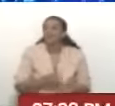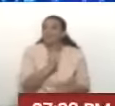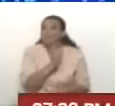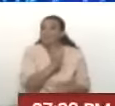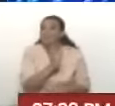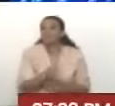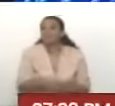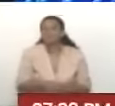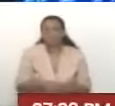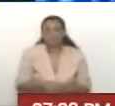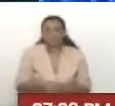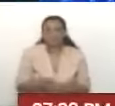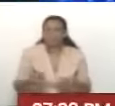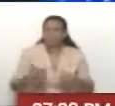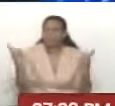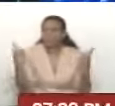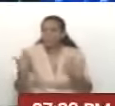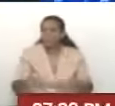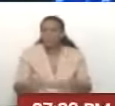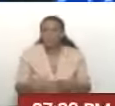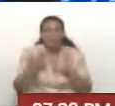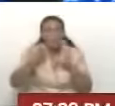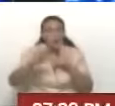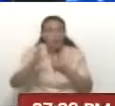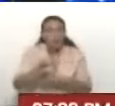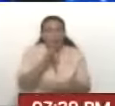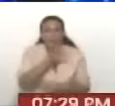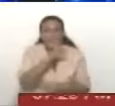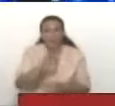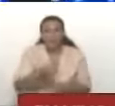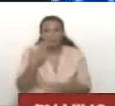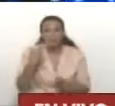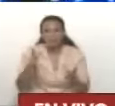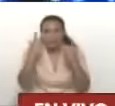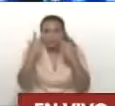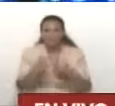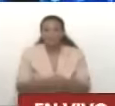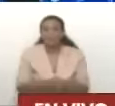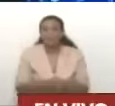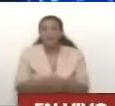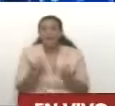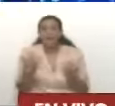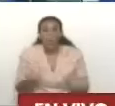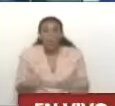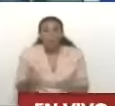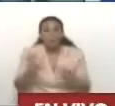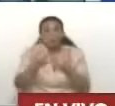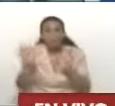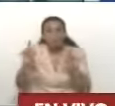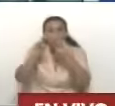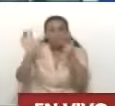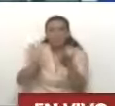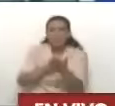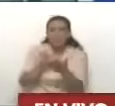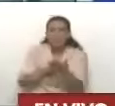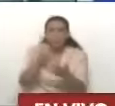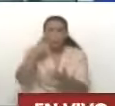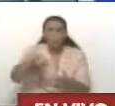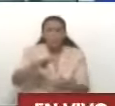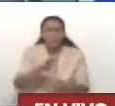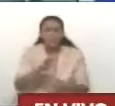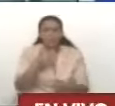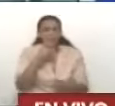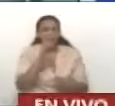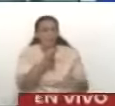¡Pregúntame! Bueno, rompimos el hielo, como que dice. Adelante. ¿Ah? Bueno, presidente, aquí vamos a hacer lo que se llama una interpretación del escenario